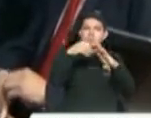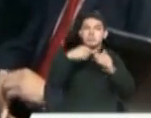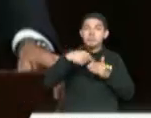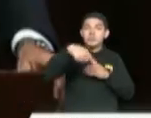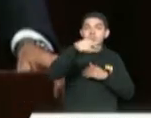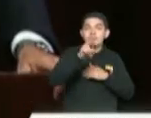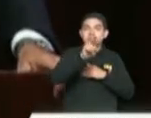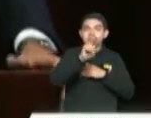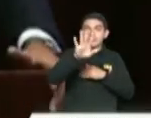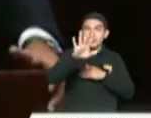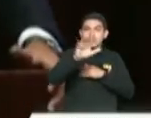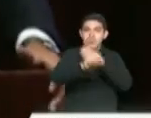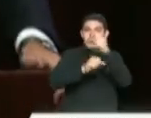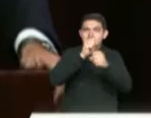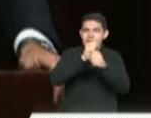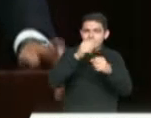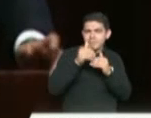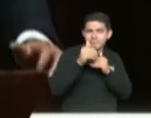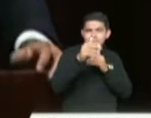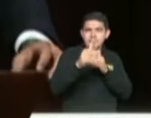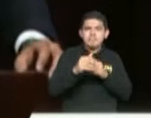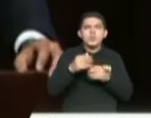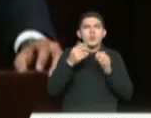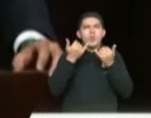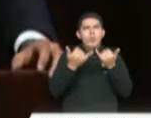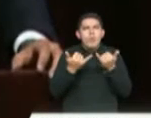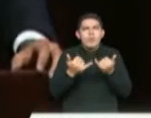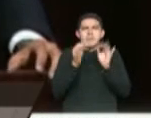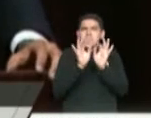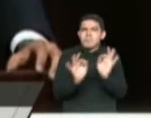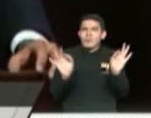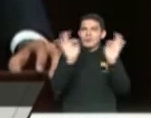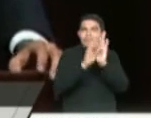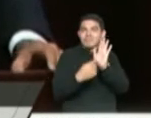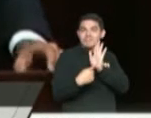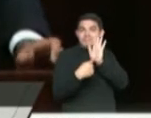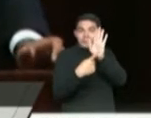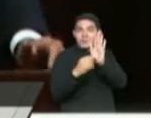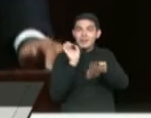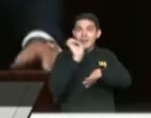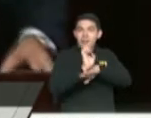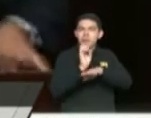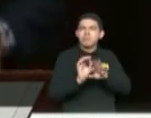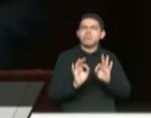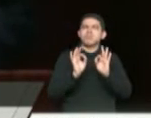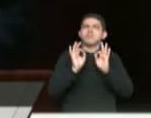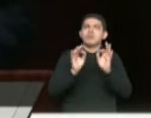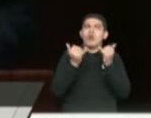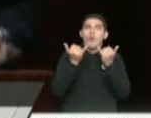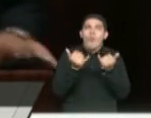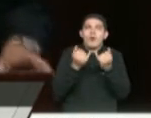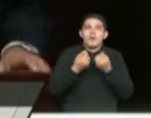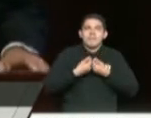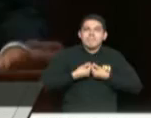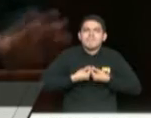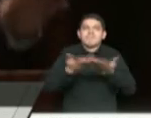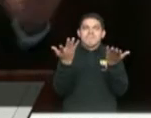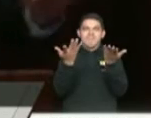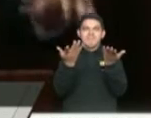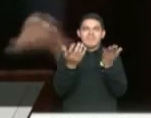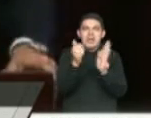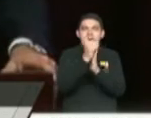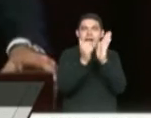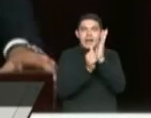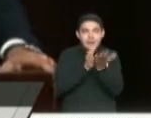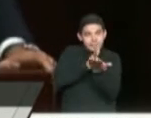años fue un día muy importante por el ecuador del futuro hoy realizamos el lanzamiento de la agenda nacional de energía del